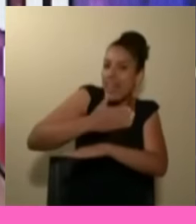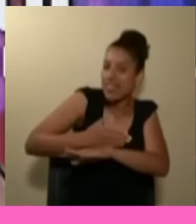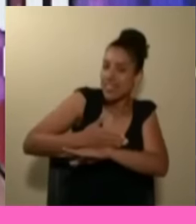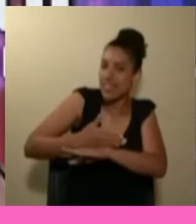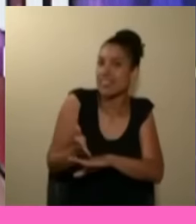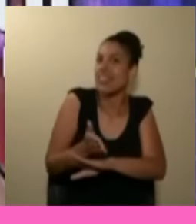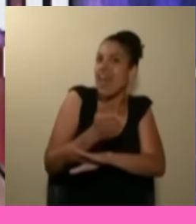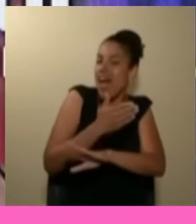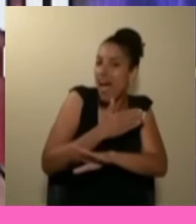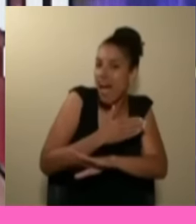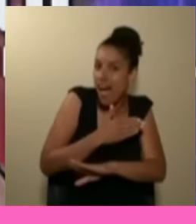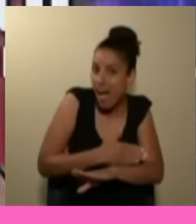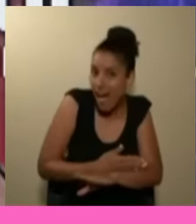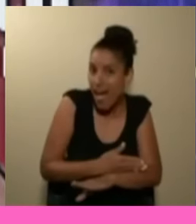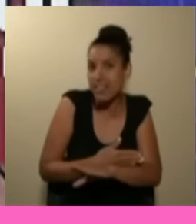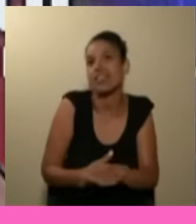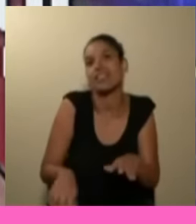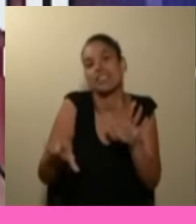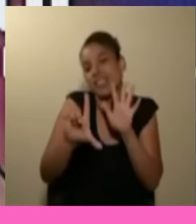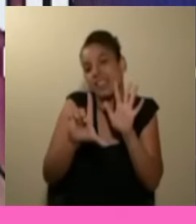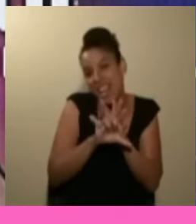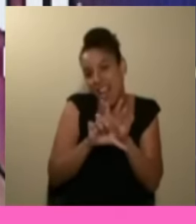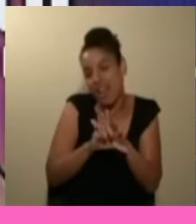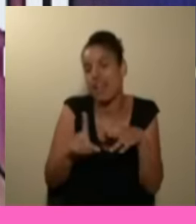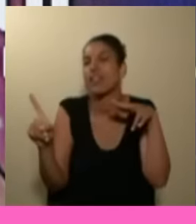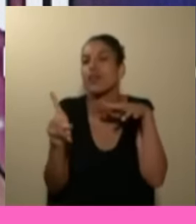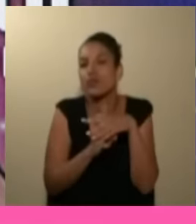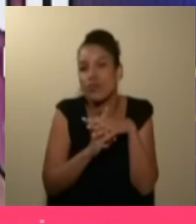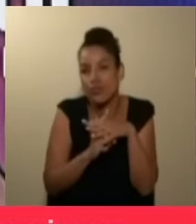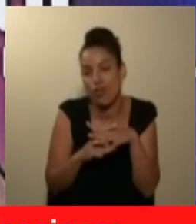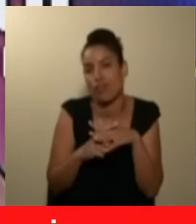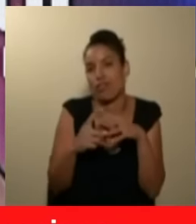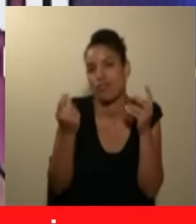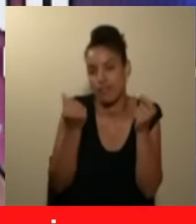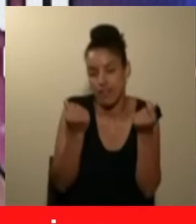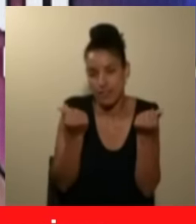pusieran en el marco legal, de que se aplicara en el marco legal